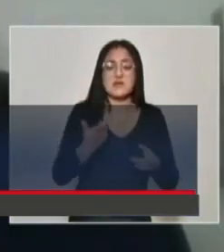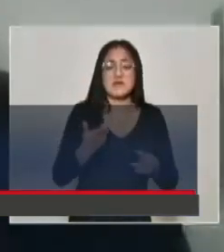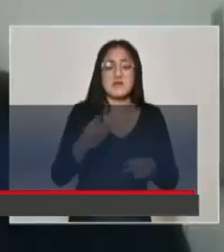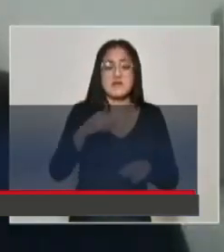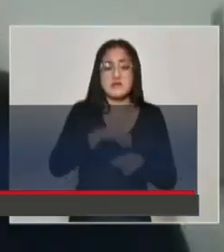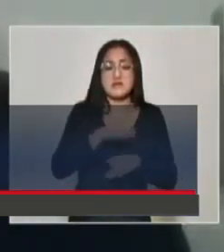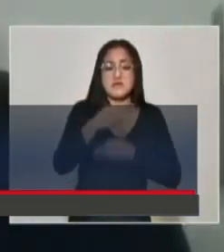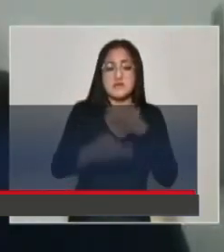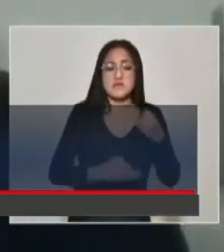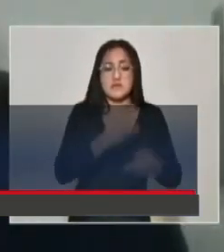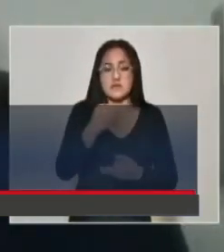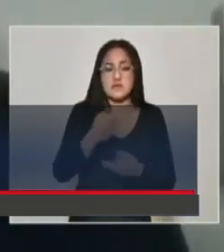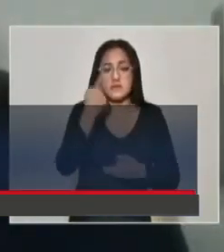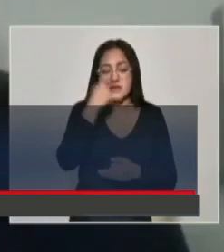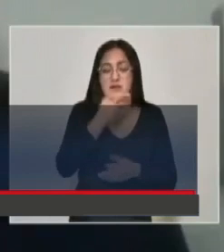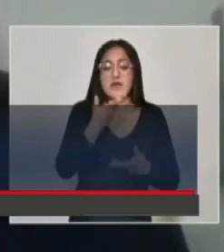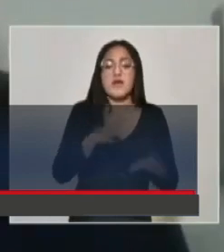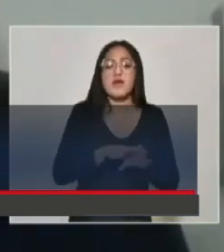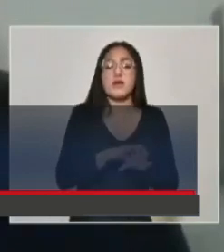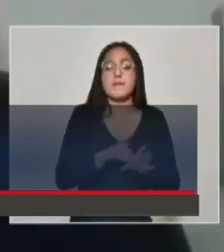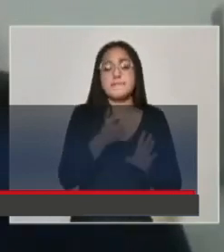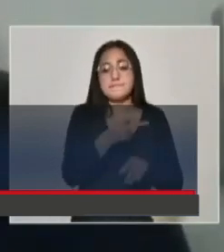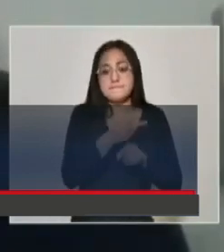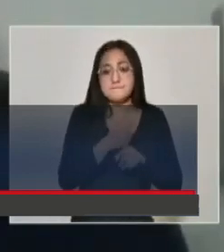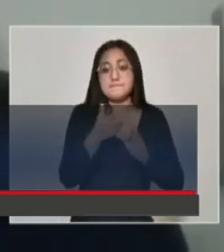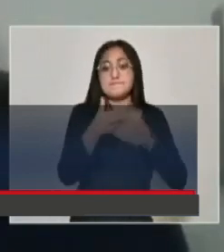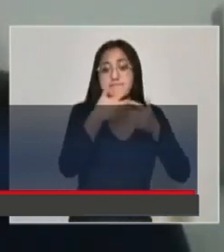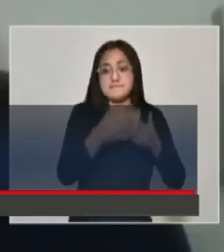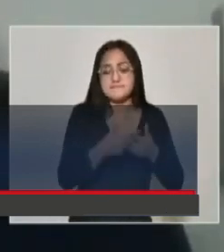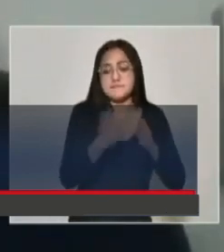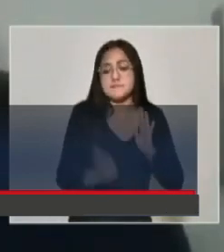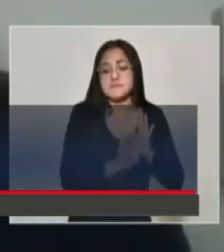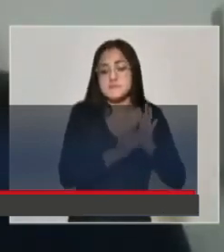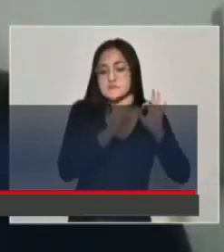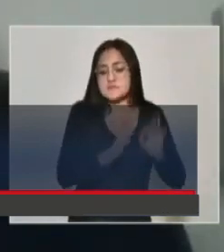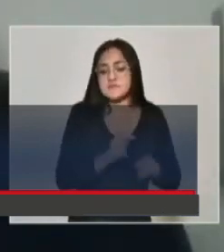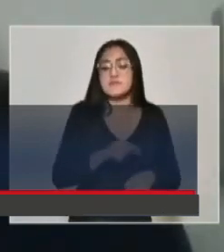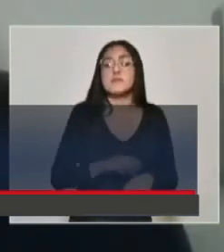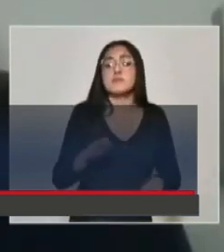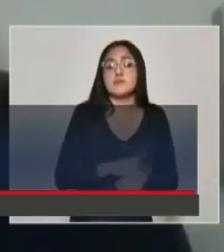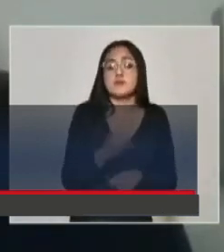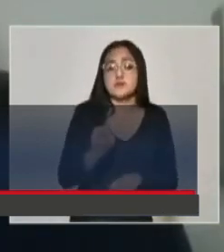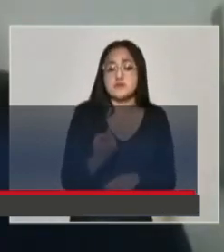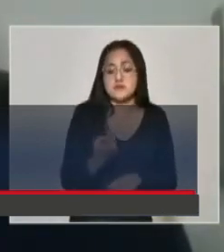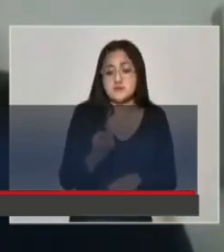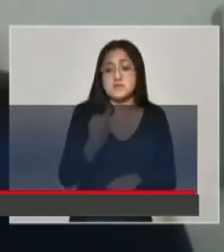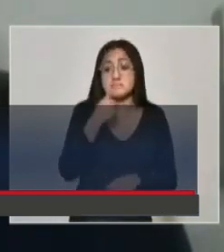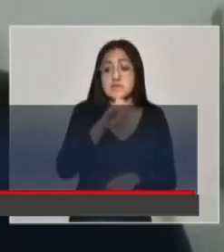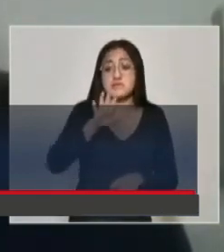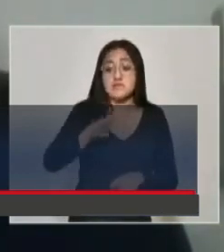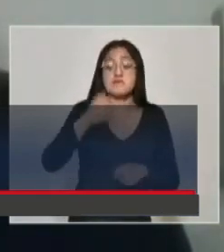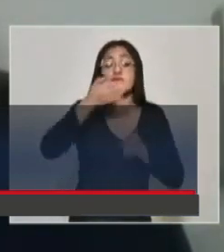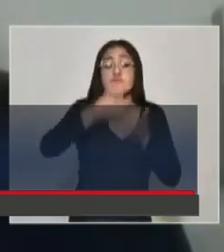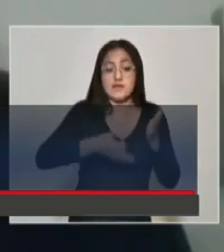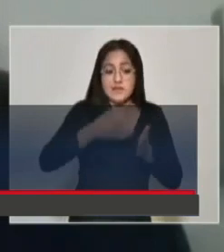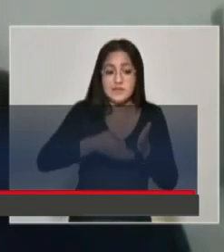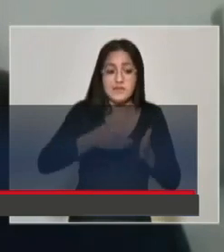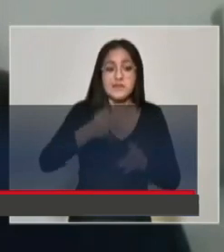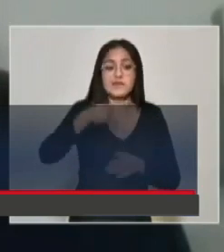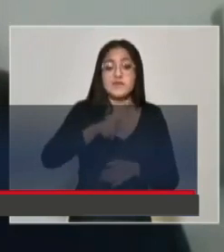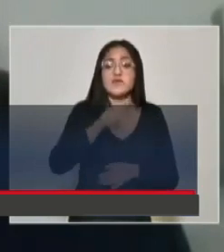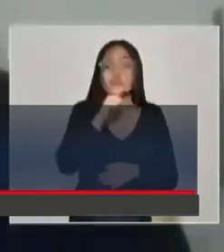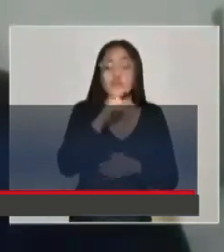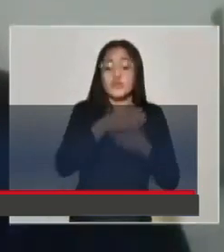irrestrictamente todos los procesos de licitación, lo que marca la ley. Por lo tanto, 105 todavía están en proceso, pero ya